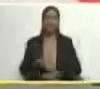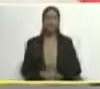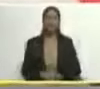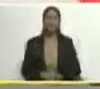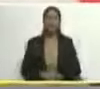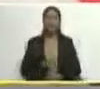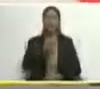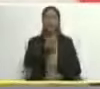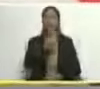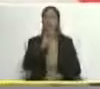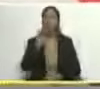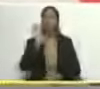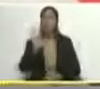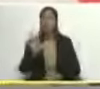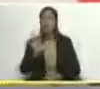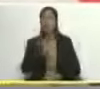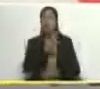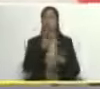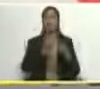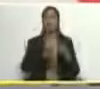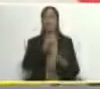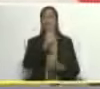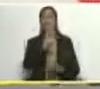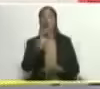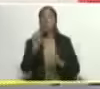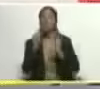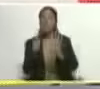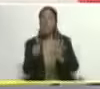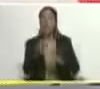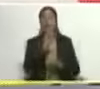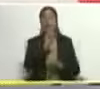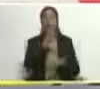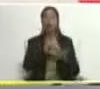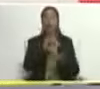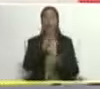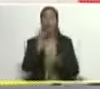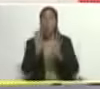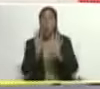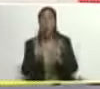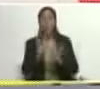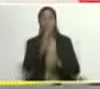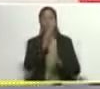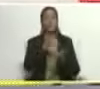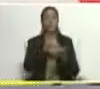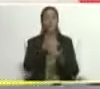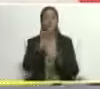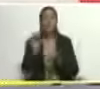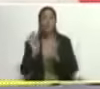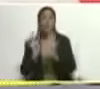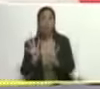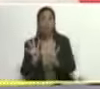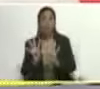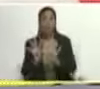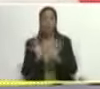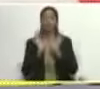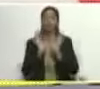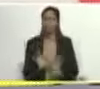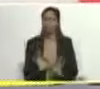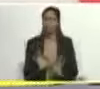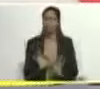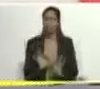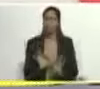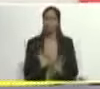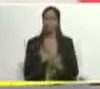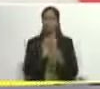2005, 2006, 2007, 2008, 2009, 2010, obra de nuestros dos